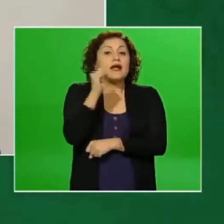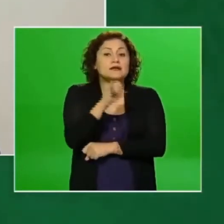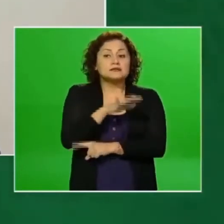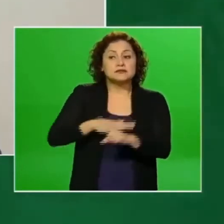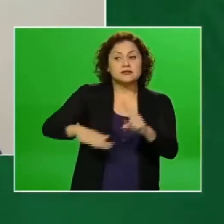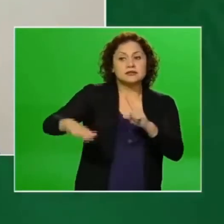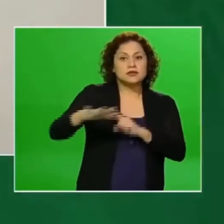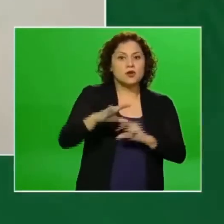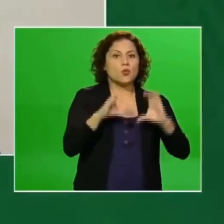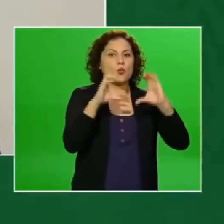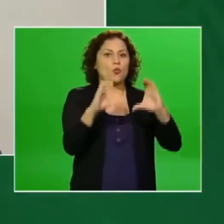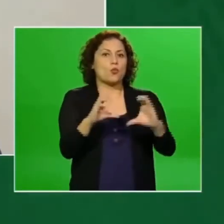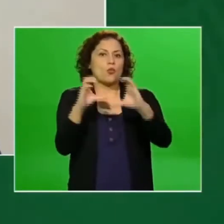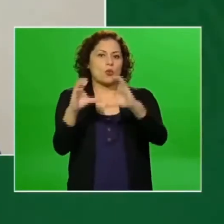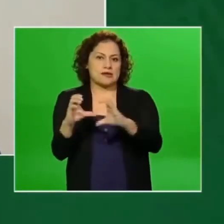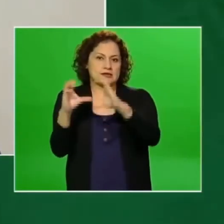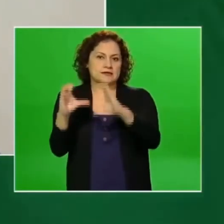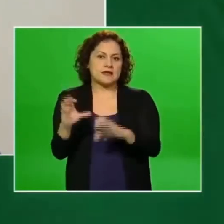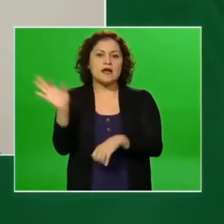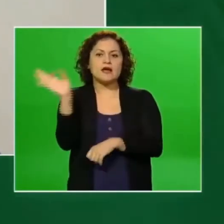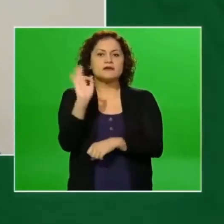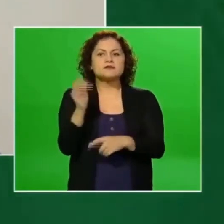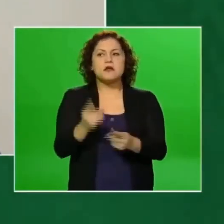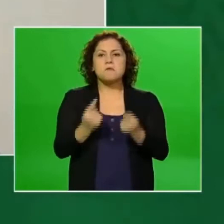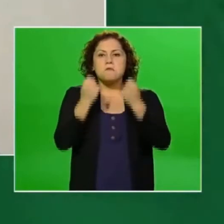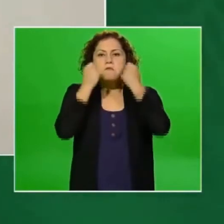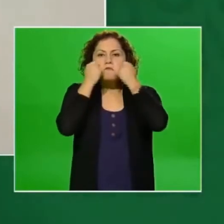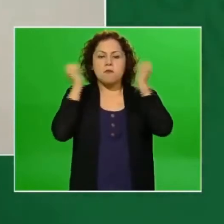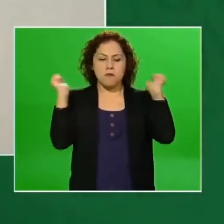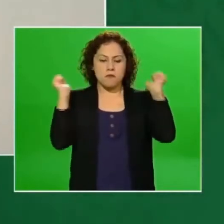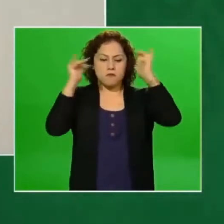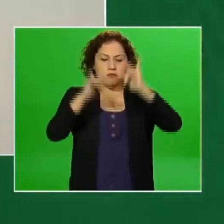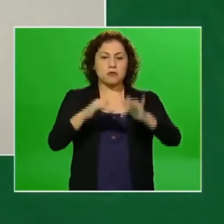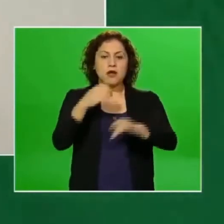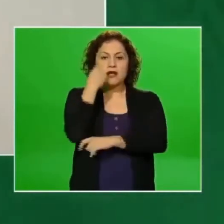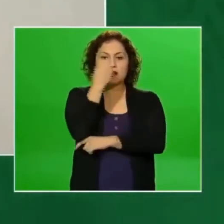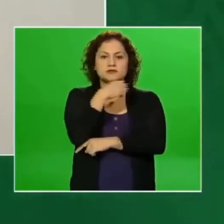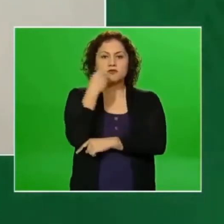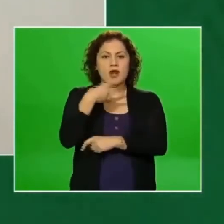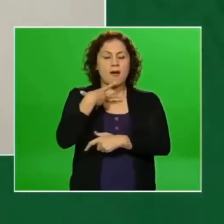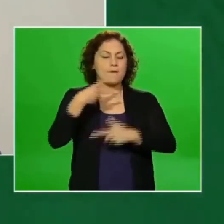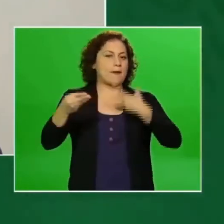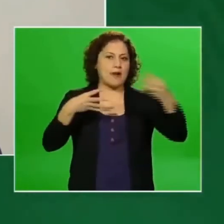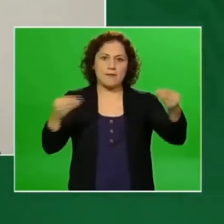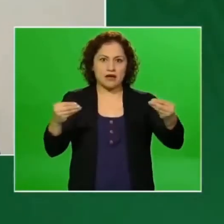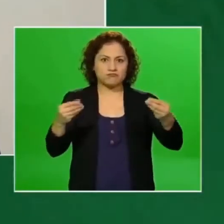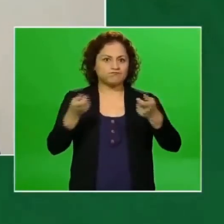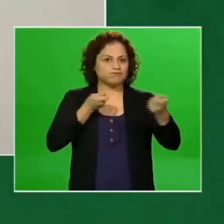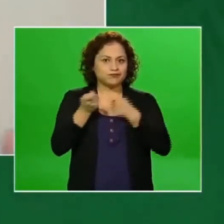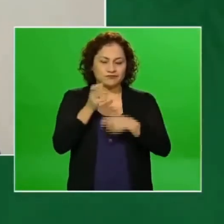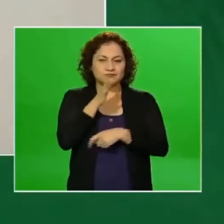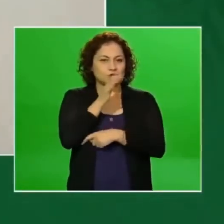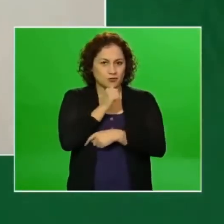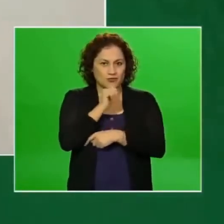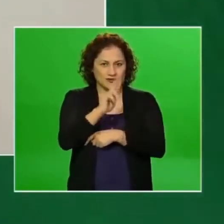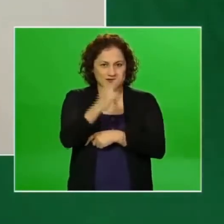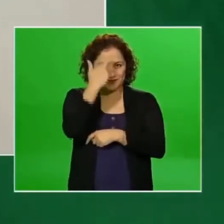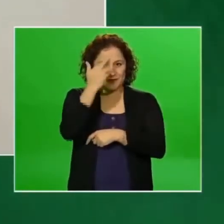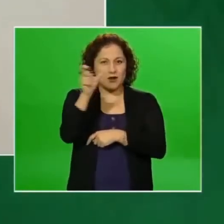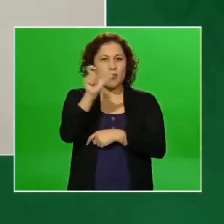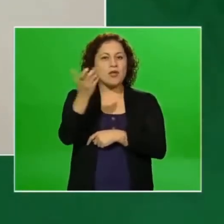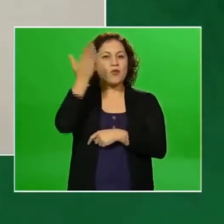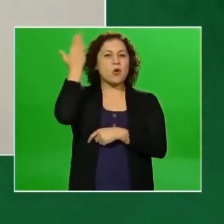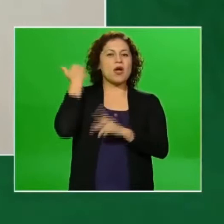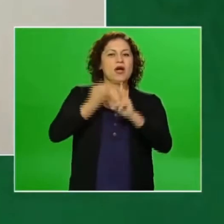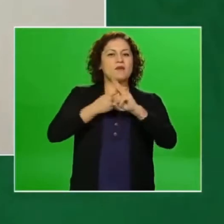contribuir, obviamente, a la transmisión de la enfermedad. Cuando estábamos al inicio de la epidemia y no teníamos